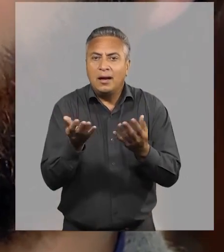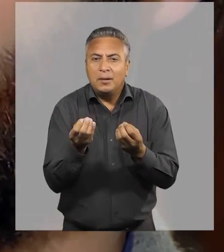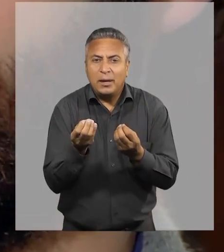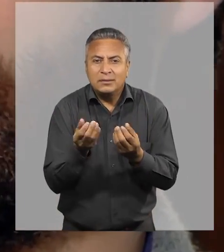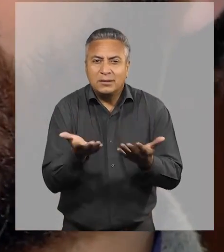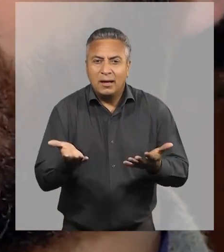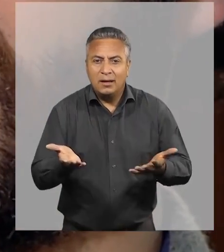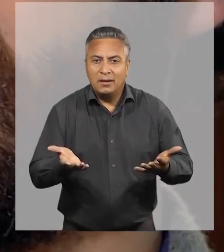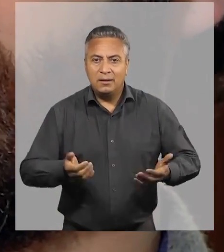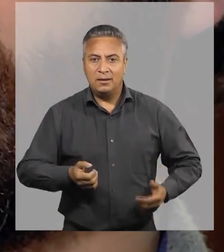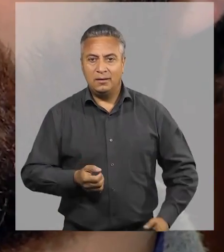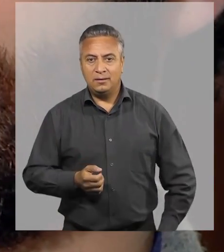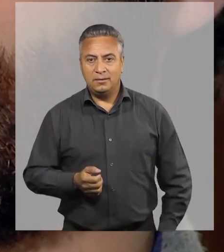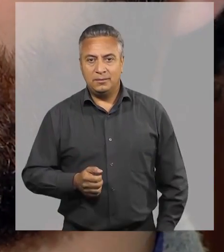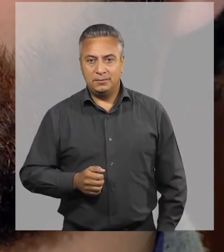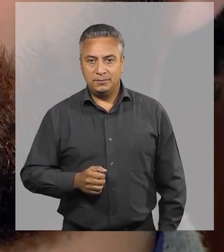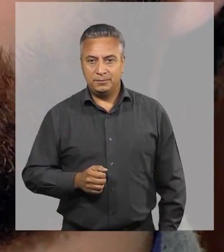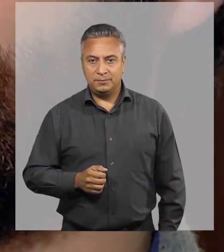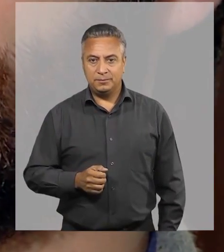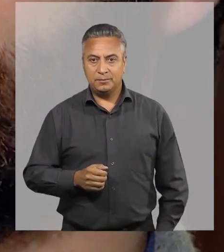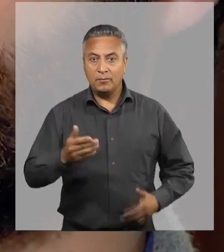¿Qué pasa, tuya?